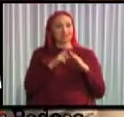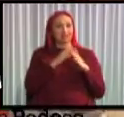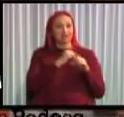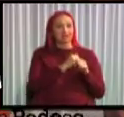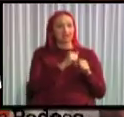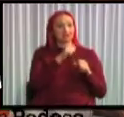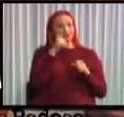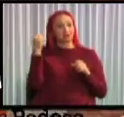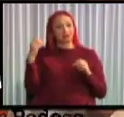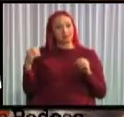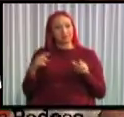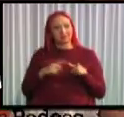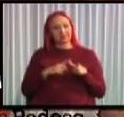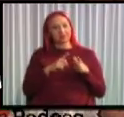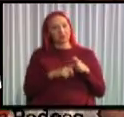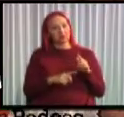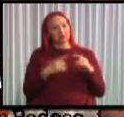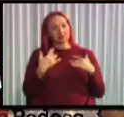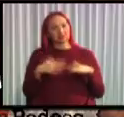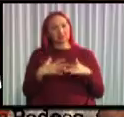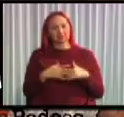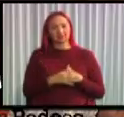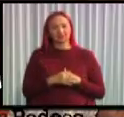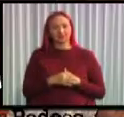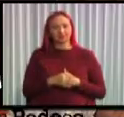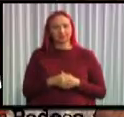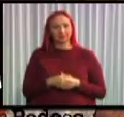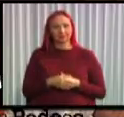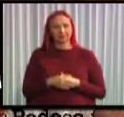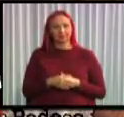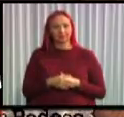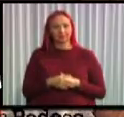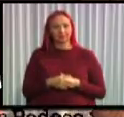y lo saca más, entonces sale y lo iba a lograr.